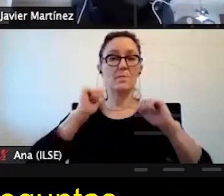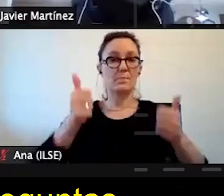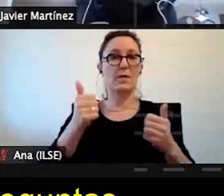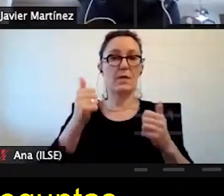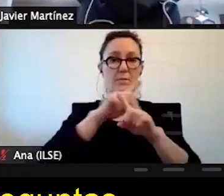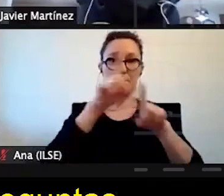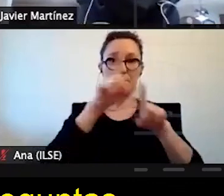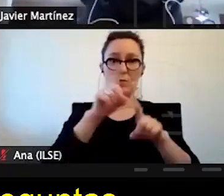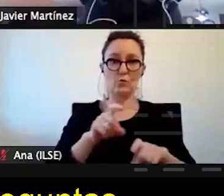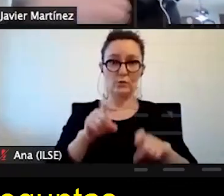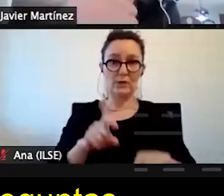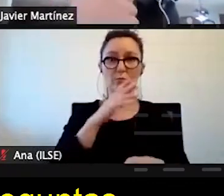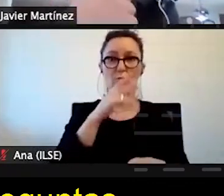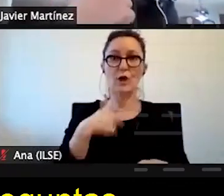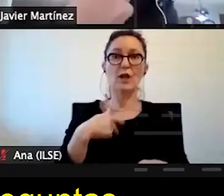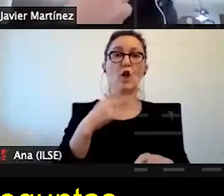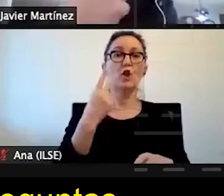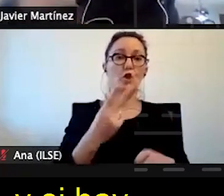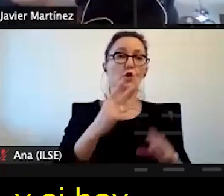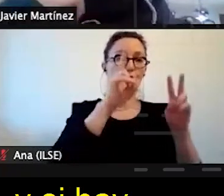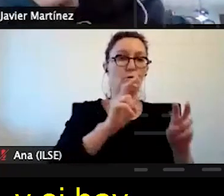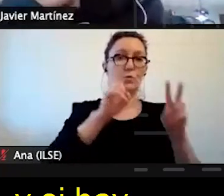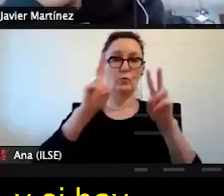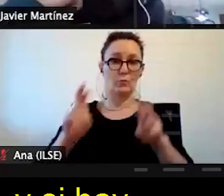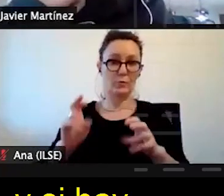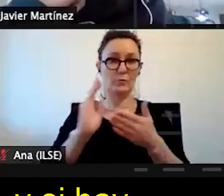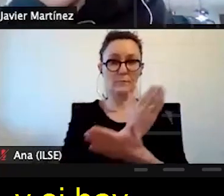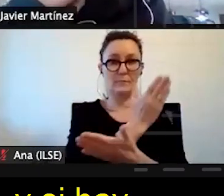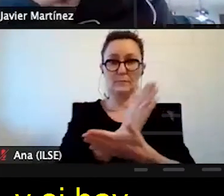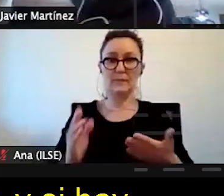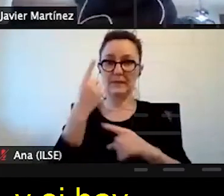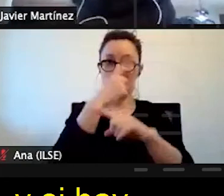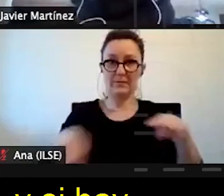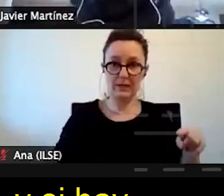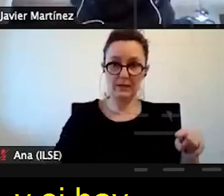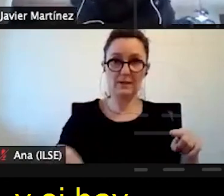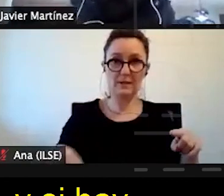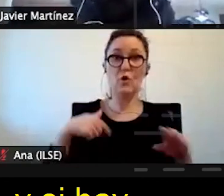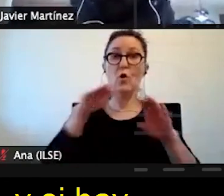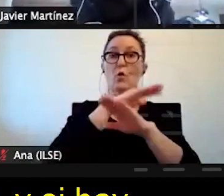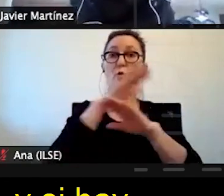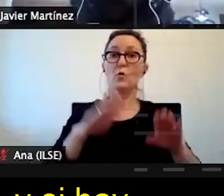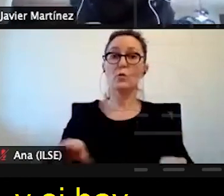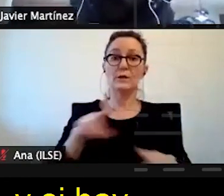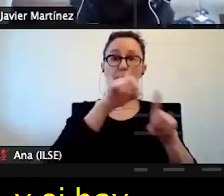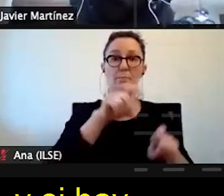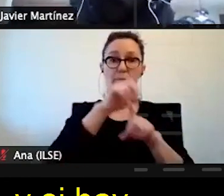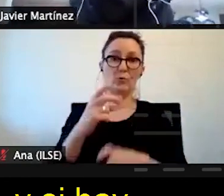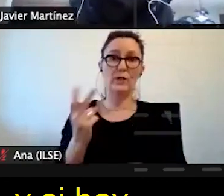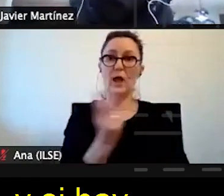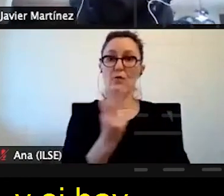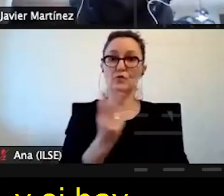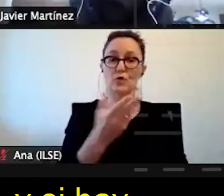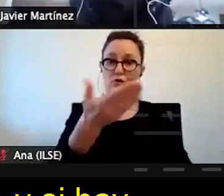preguntas porque hay dos bloques muy diferentes. Voy a lanzar una pregunta, la última pregunta a nuestros dos invitados y si